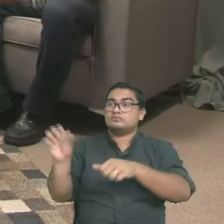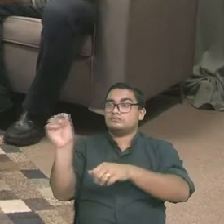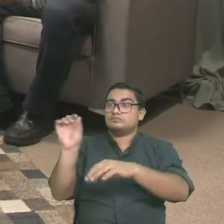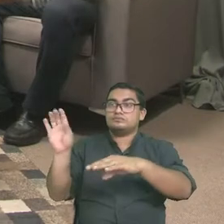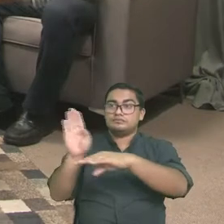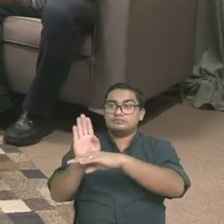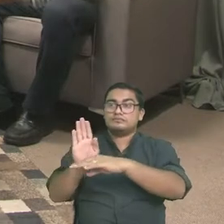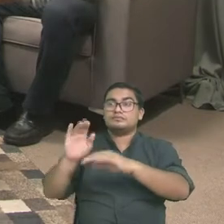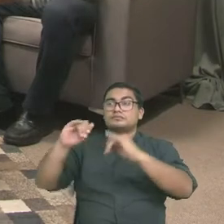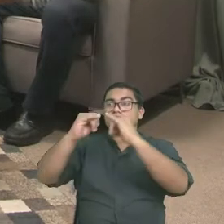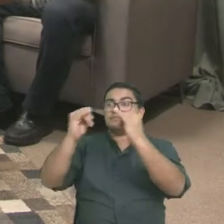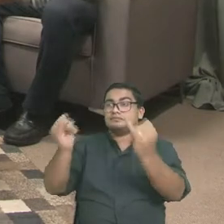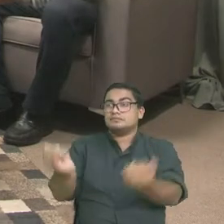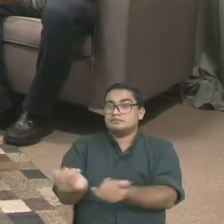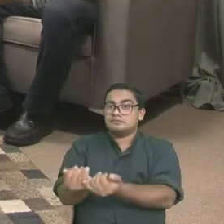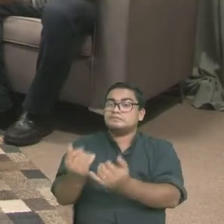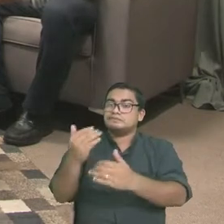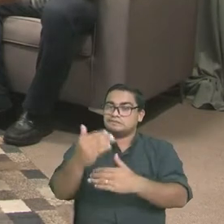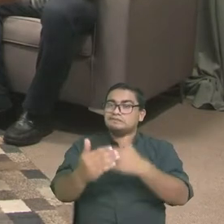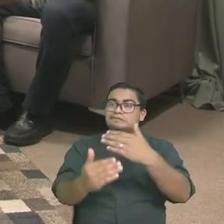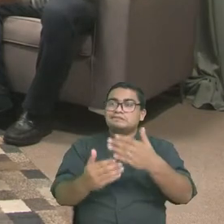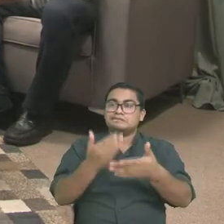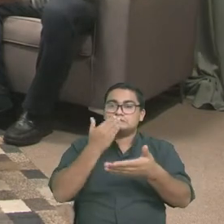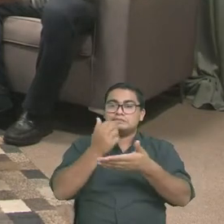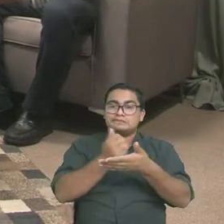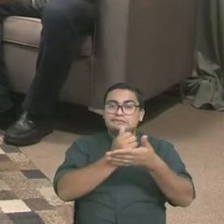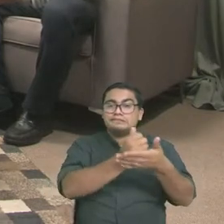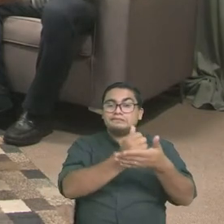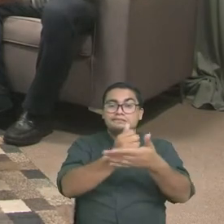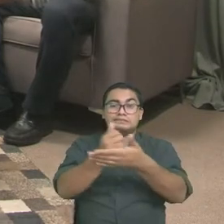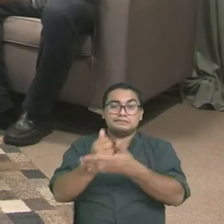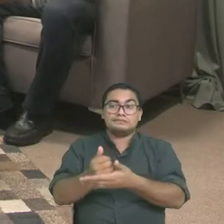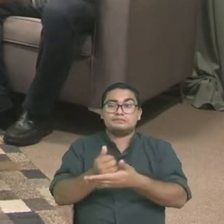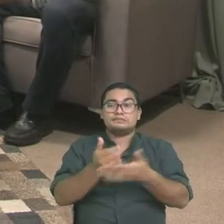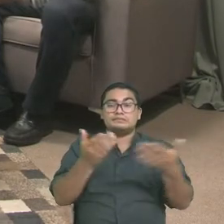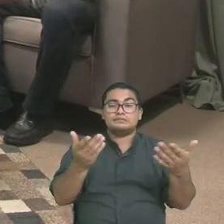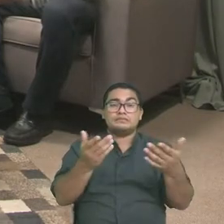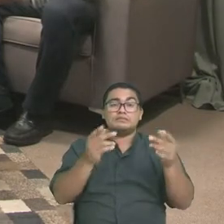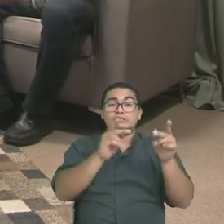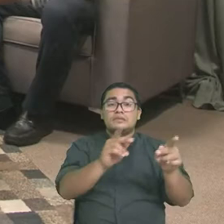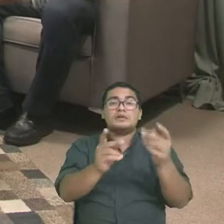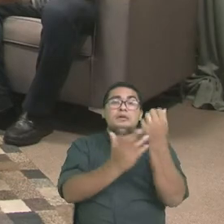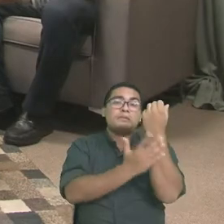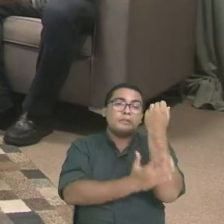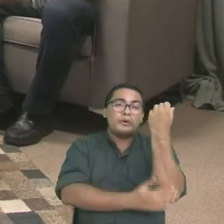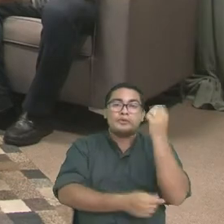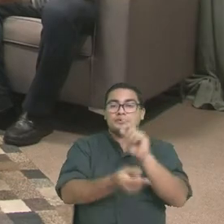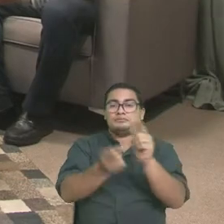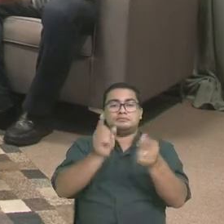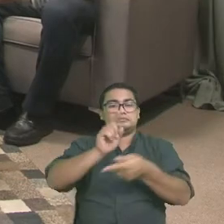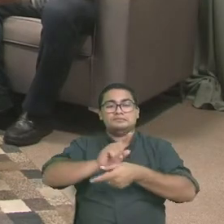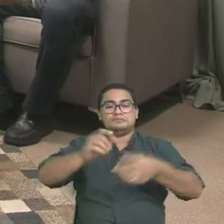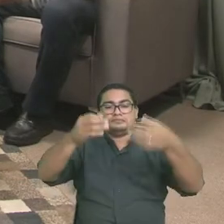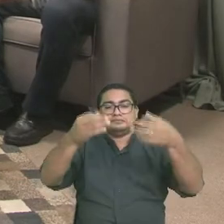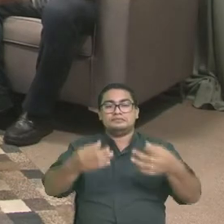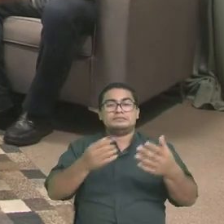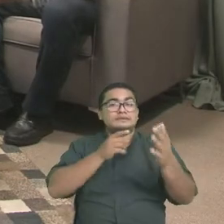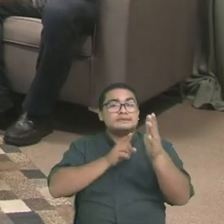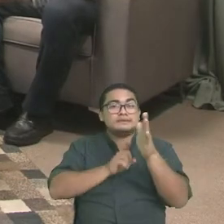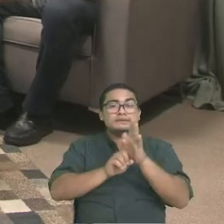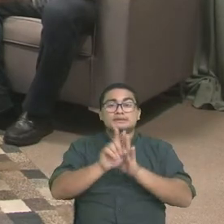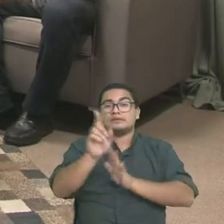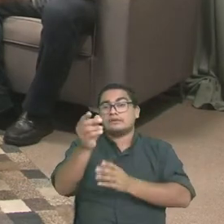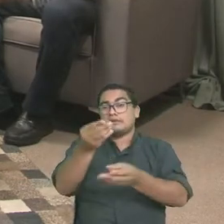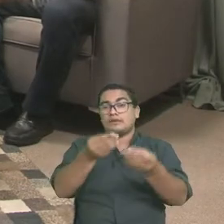internacionales que han venido a impactar en lo que señalaba Gualmaro, en la lucha contra la pobreza y con el desarrollo económico y social